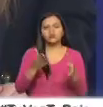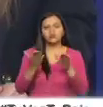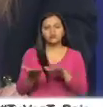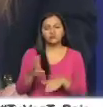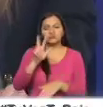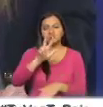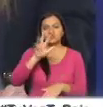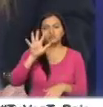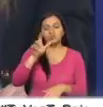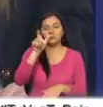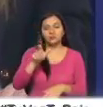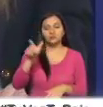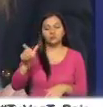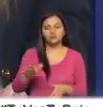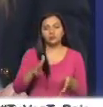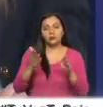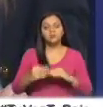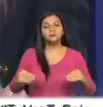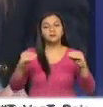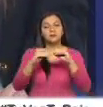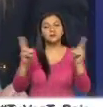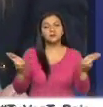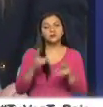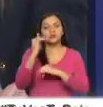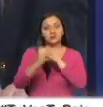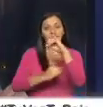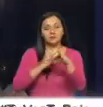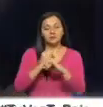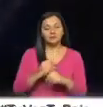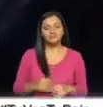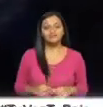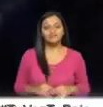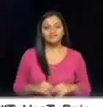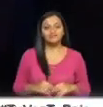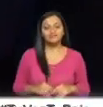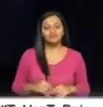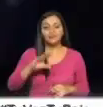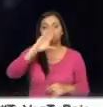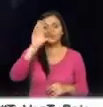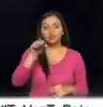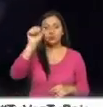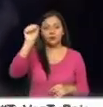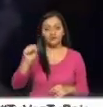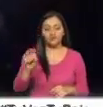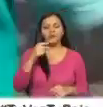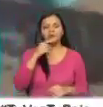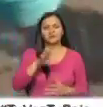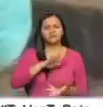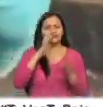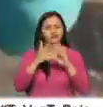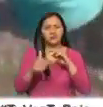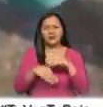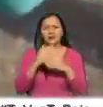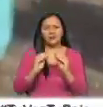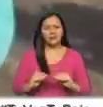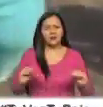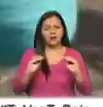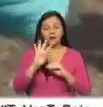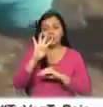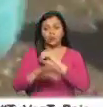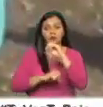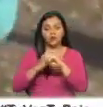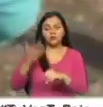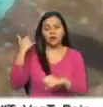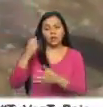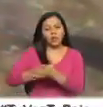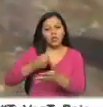34 obreros. Esto y más en el siguiente resumen. En Sudáfrica denuncian que nada ha cambiado, desde que hace 4 años